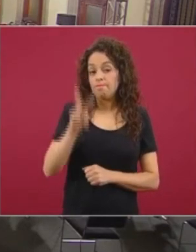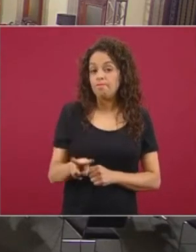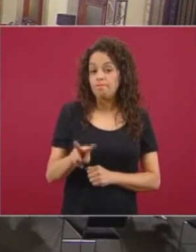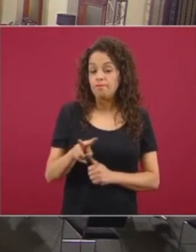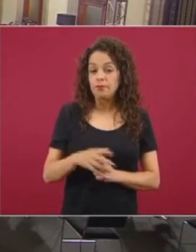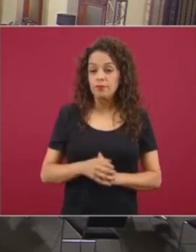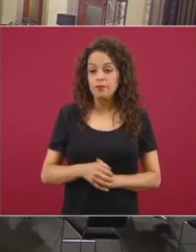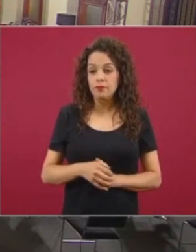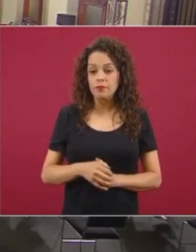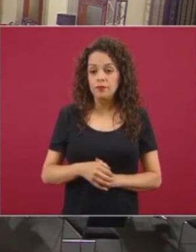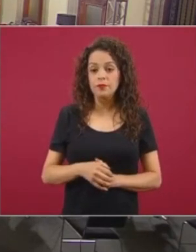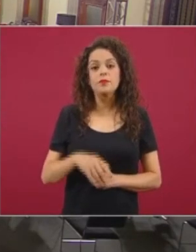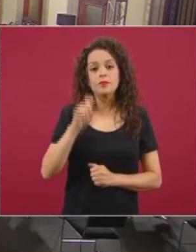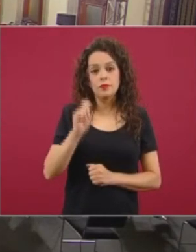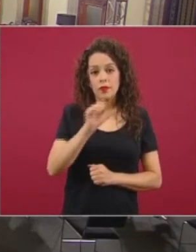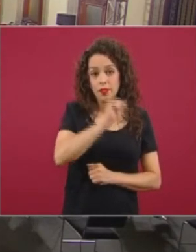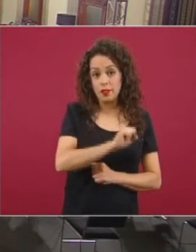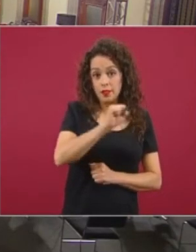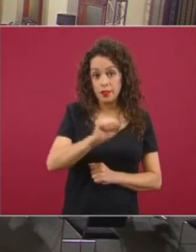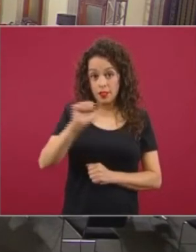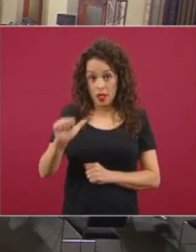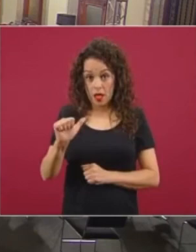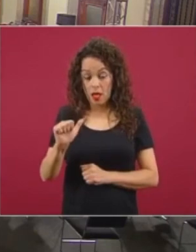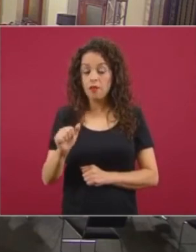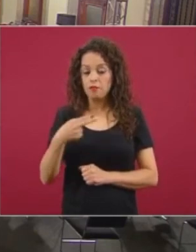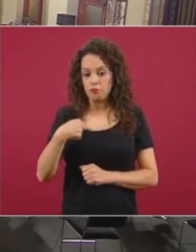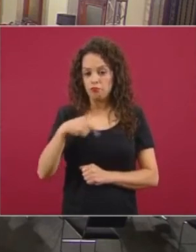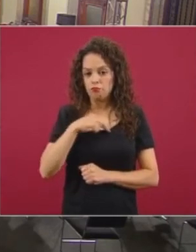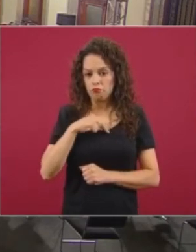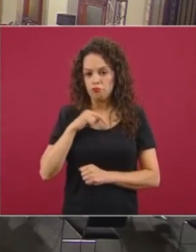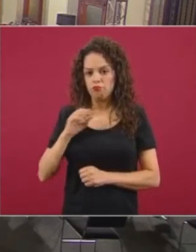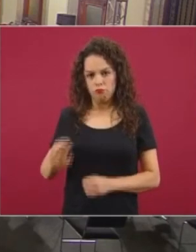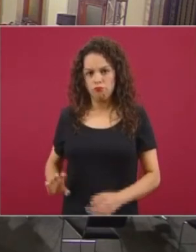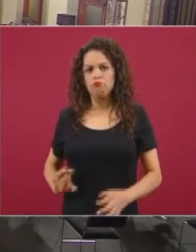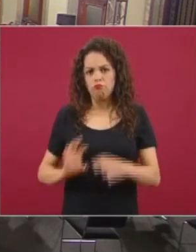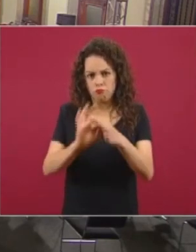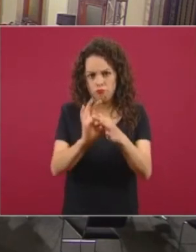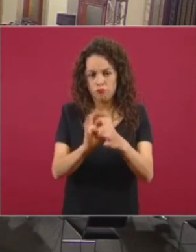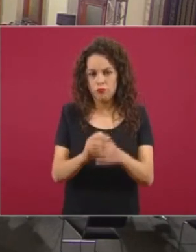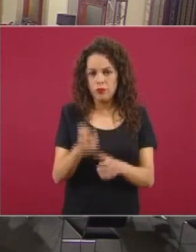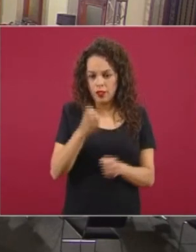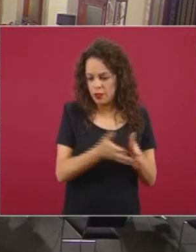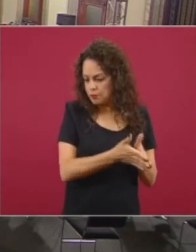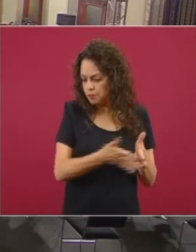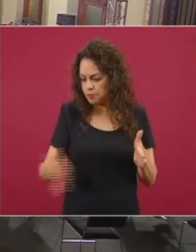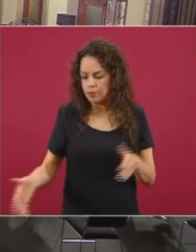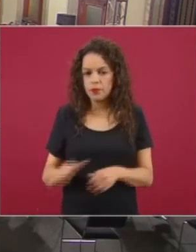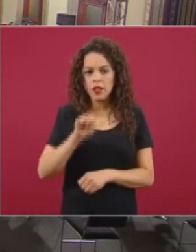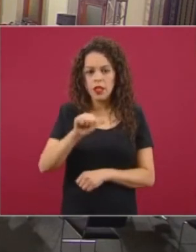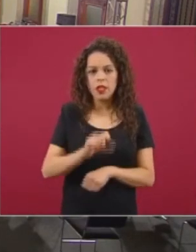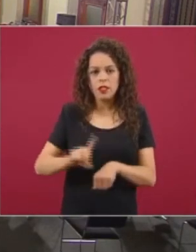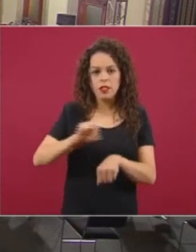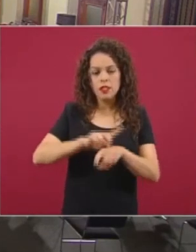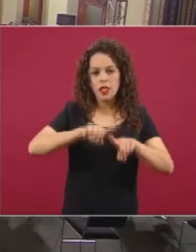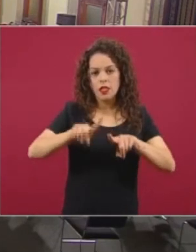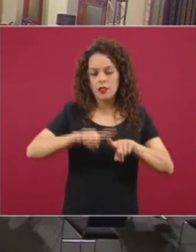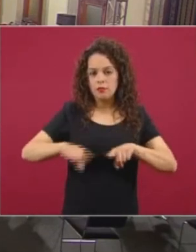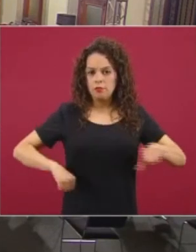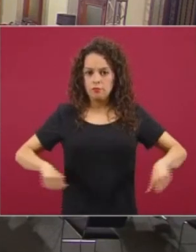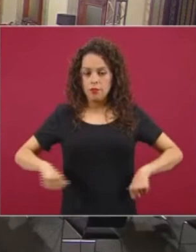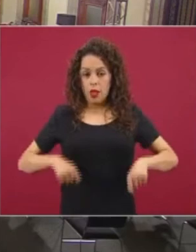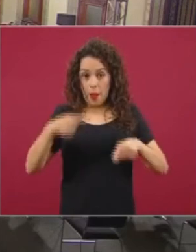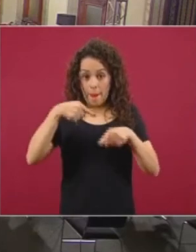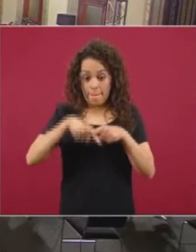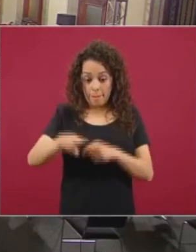Ciertamente, desde la Secretaría de Salud nos unimos a estos 16 días de activismo que empiezan esta